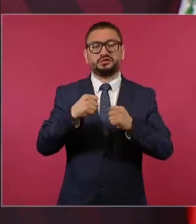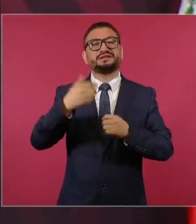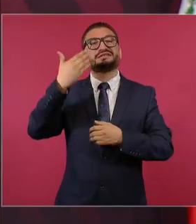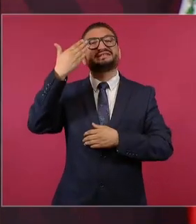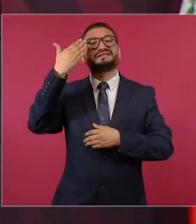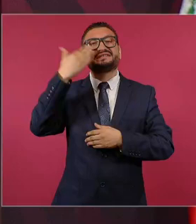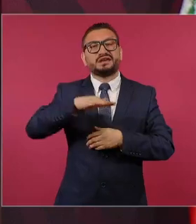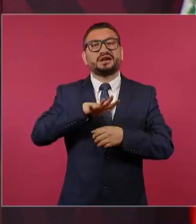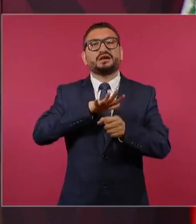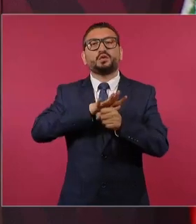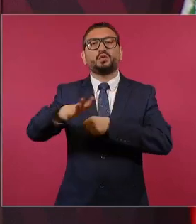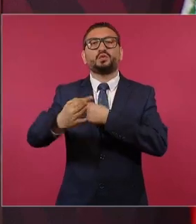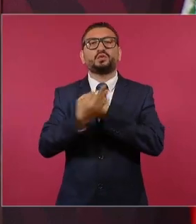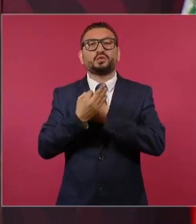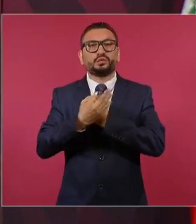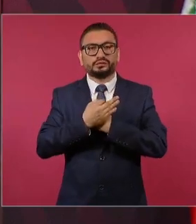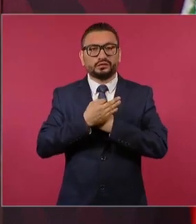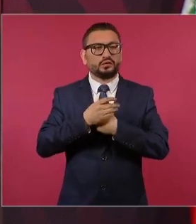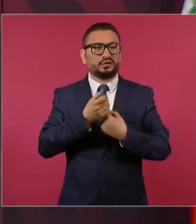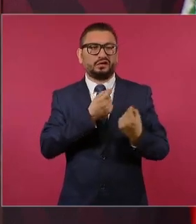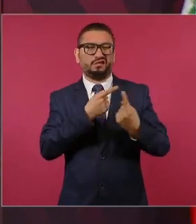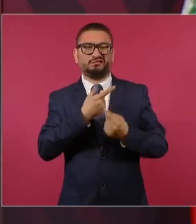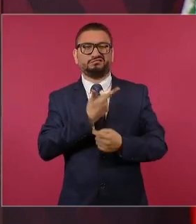lo que no le conviene.